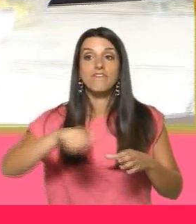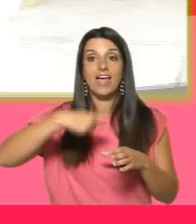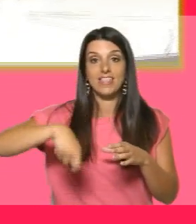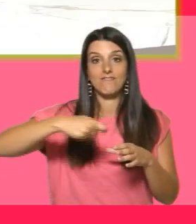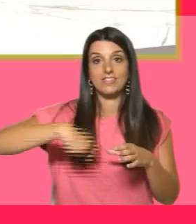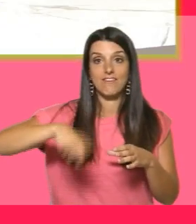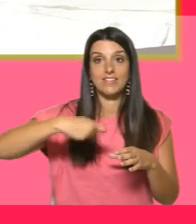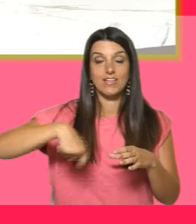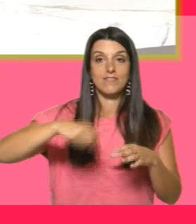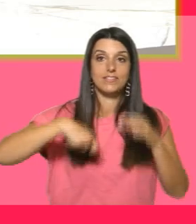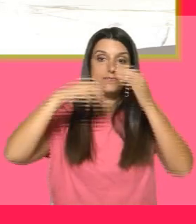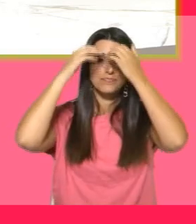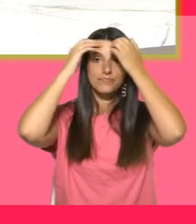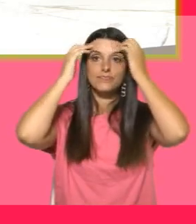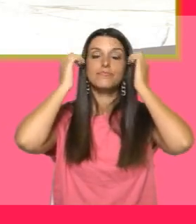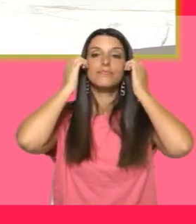bien.